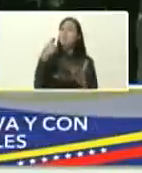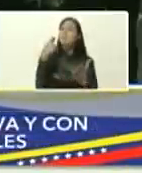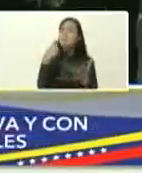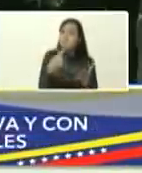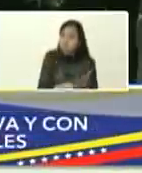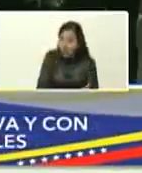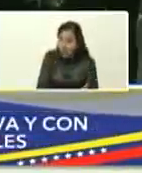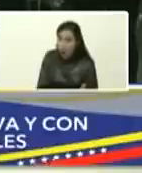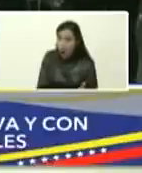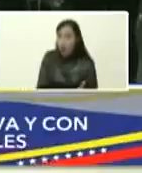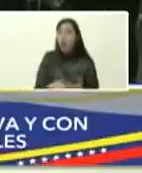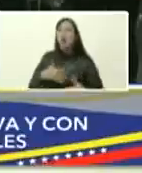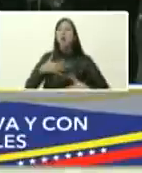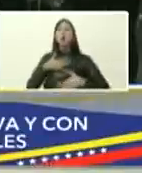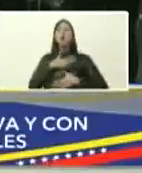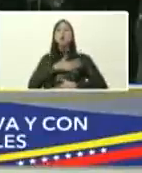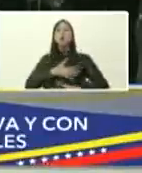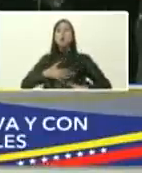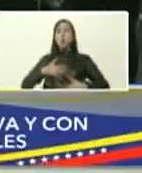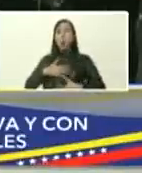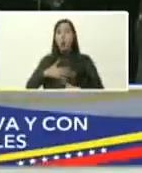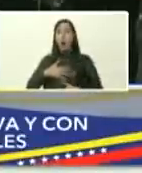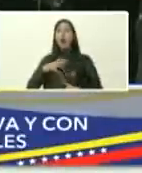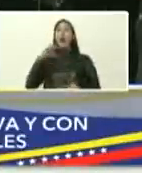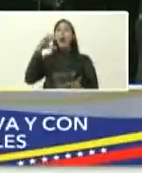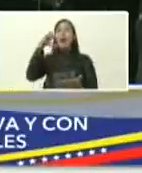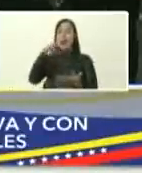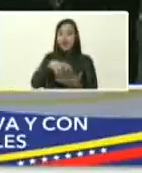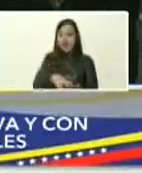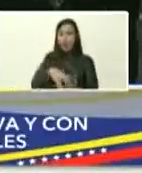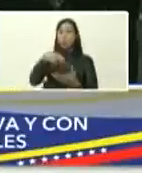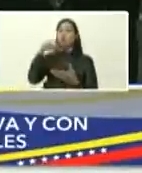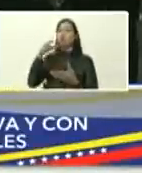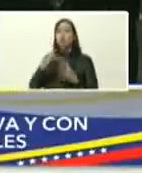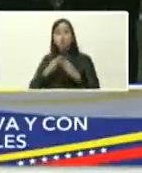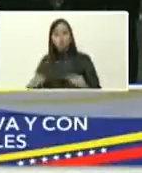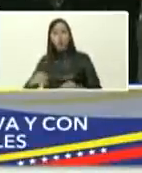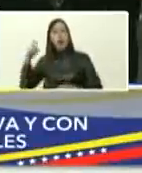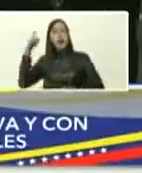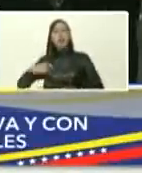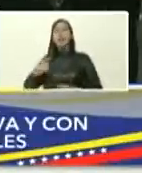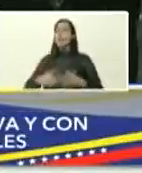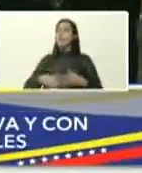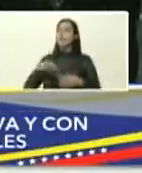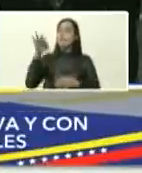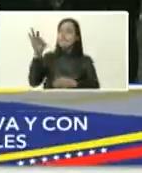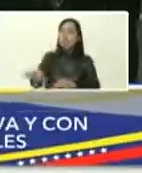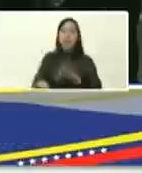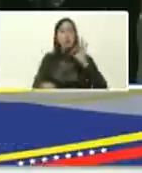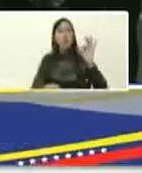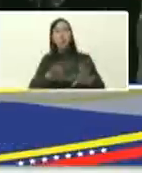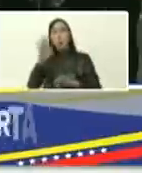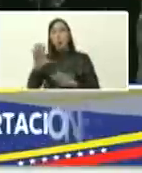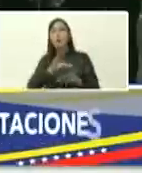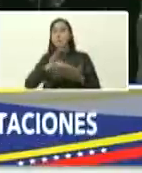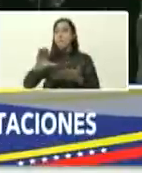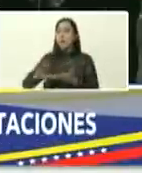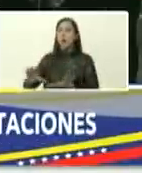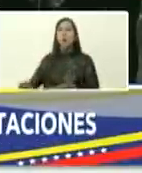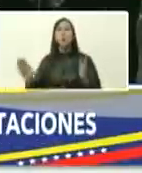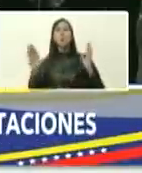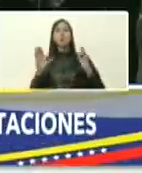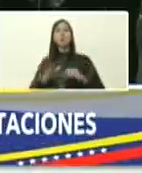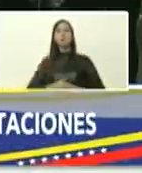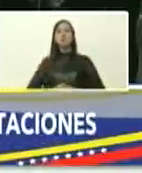con satisfacción al Estado lo que le corresponde. ¡Pin! Toma tu platica, Estado. Y el Estado aquí, el jefe